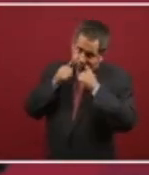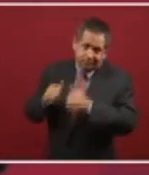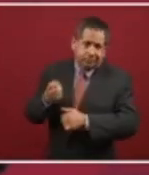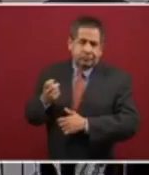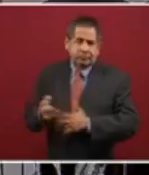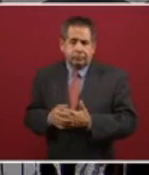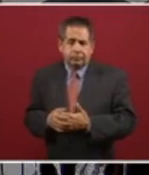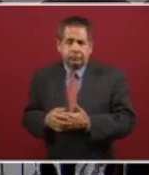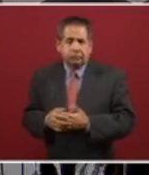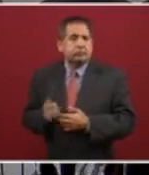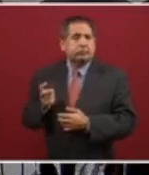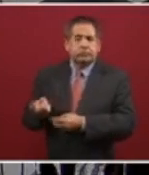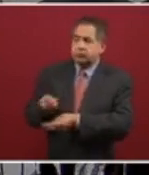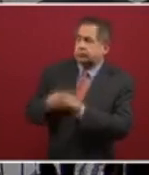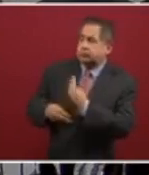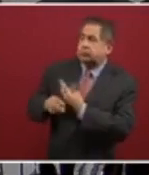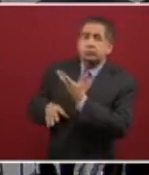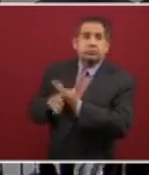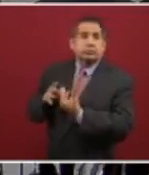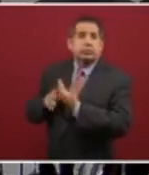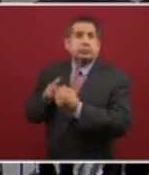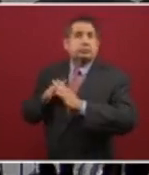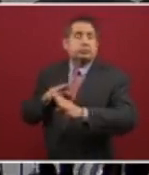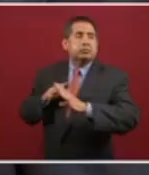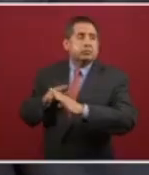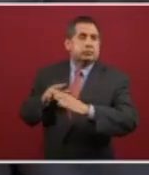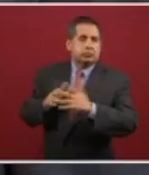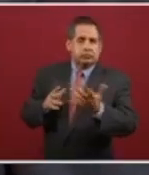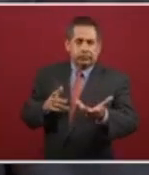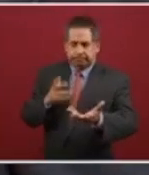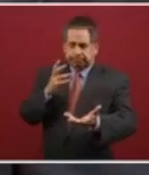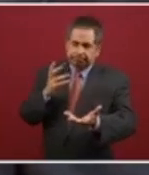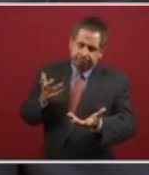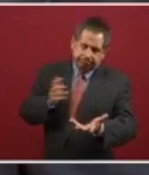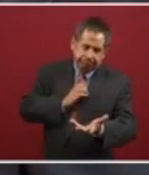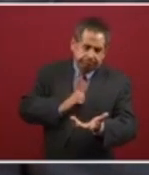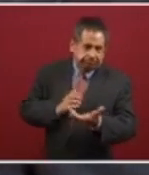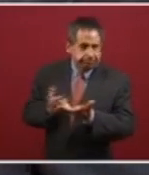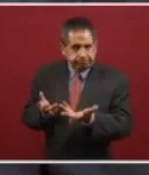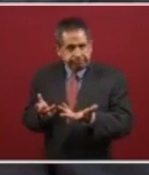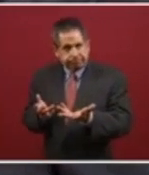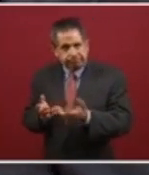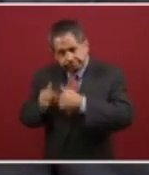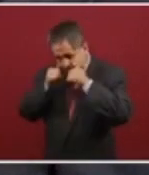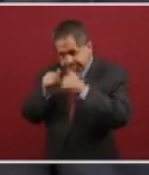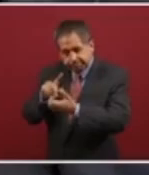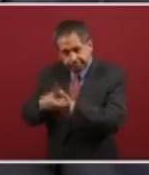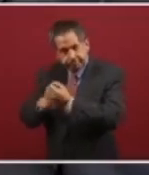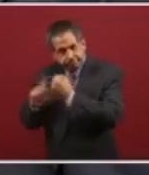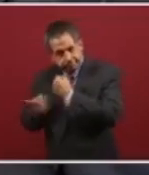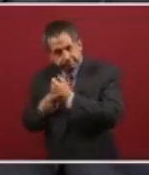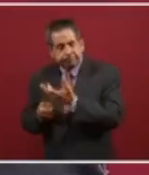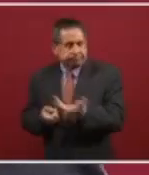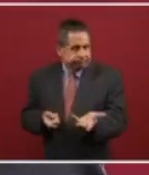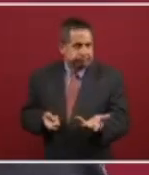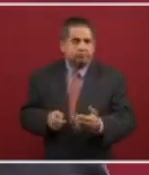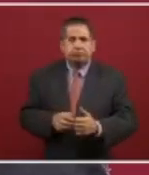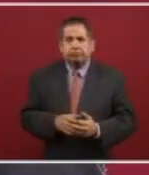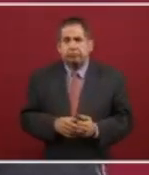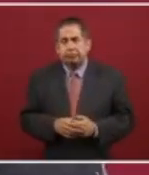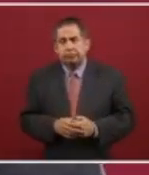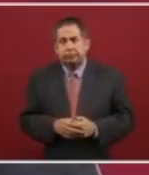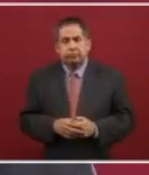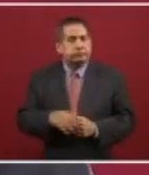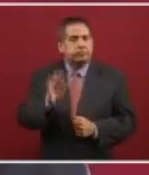que originan estos penosos asuntos. Imagínense que